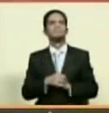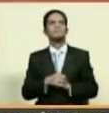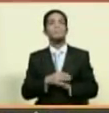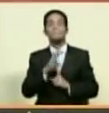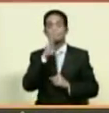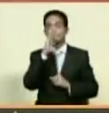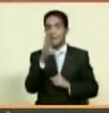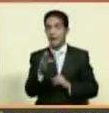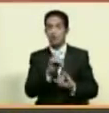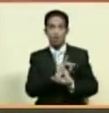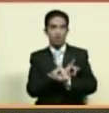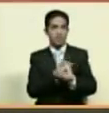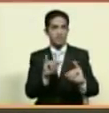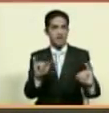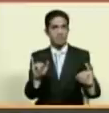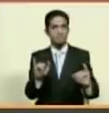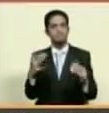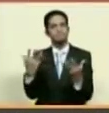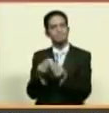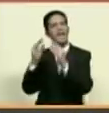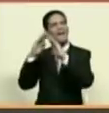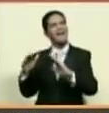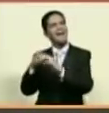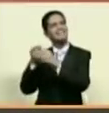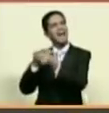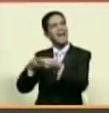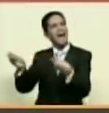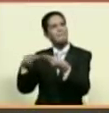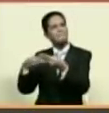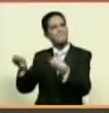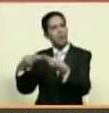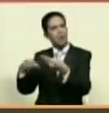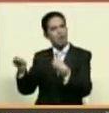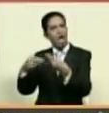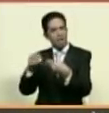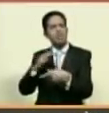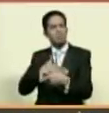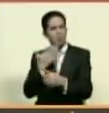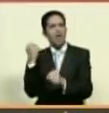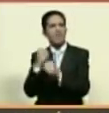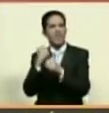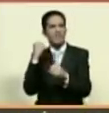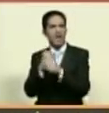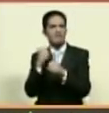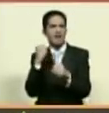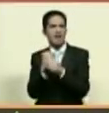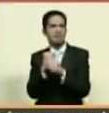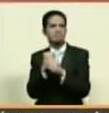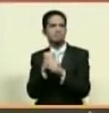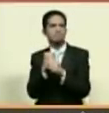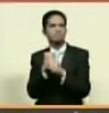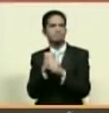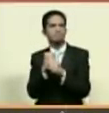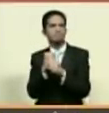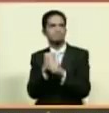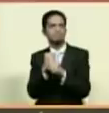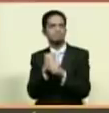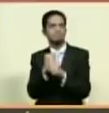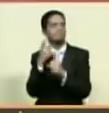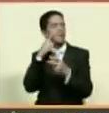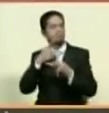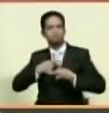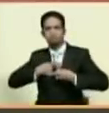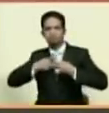ya, junto a las casas de cambio, pueden funcionar como operadores